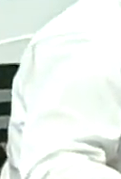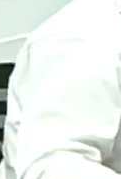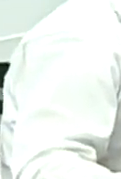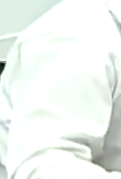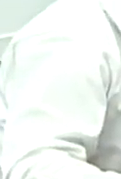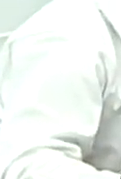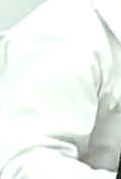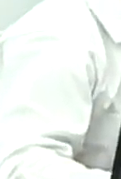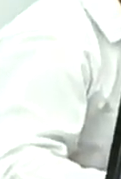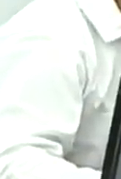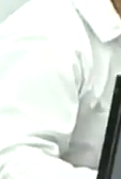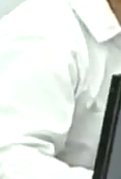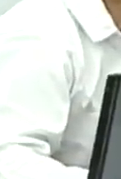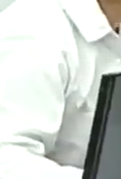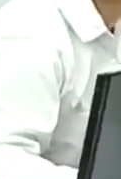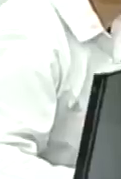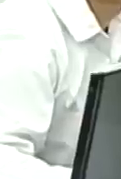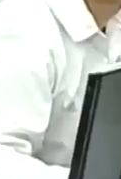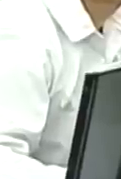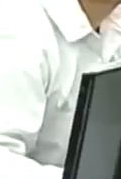lanzamos esta idea